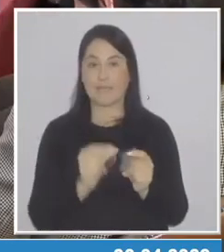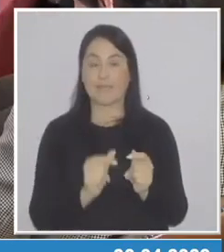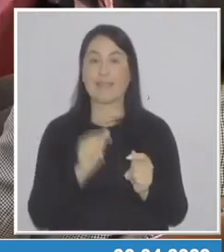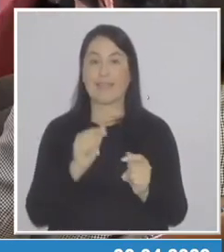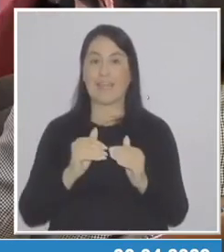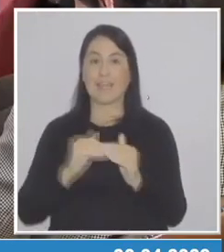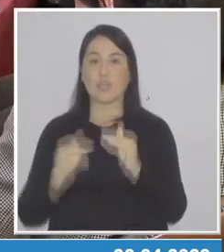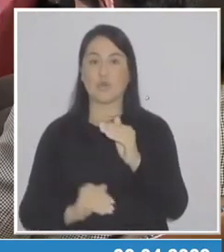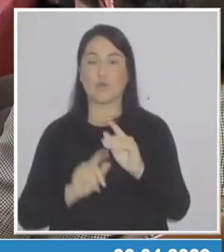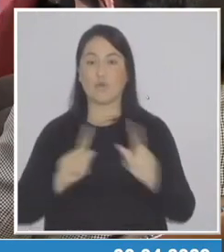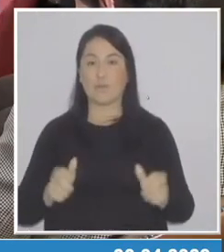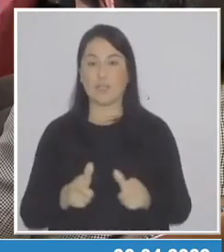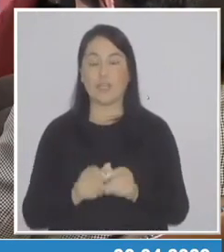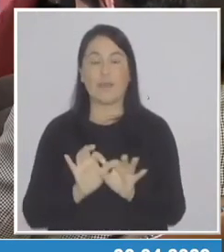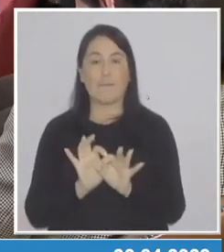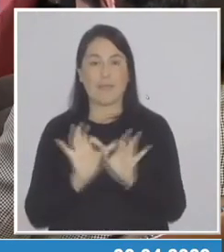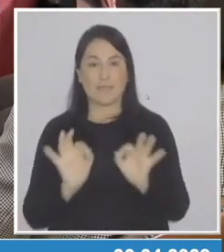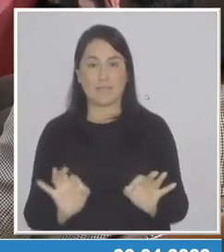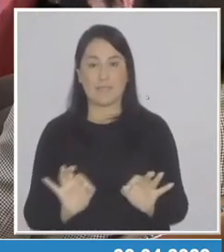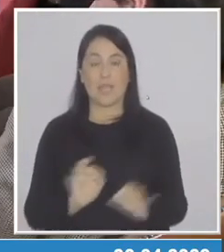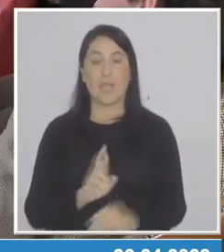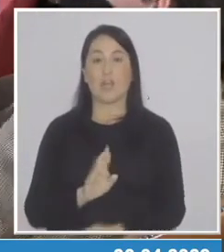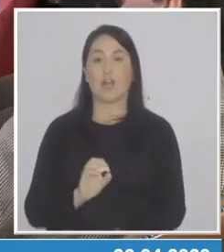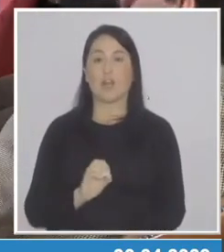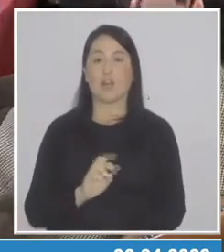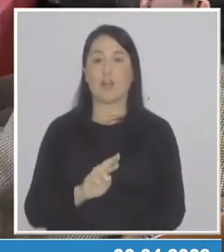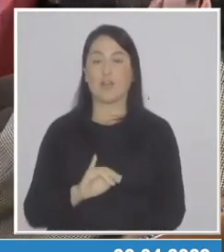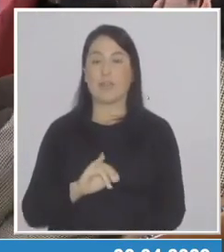en particular. Rodrigo.